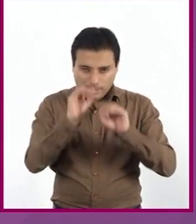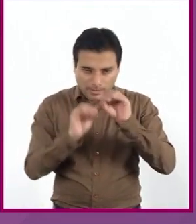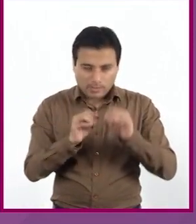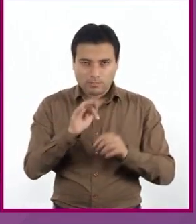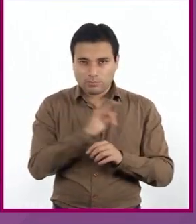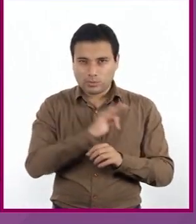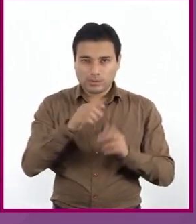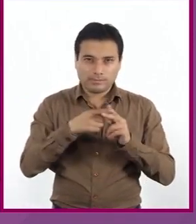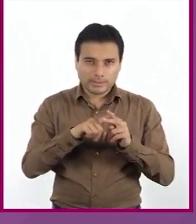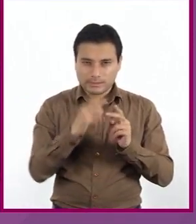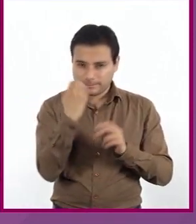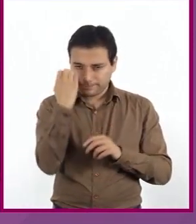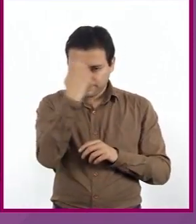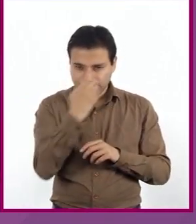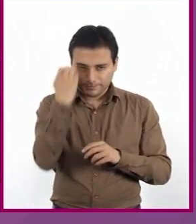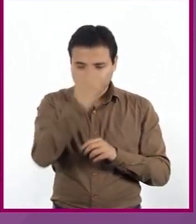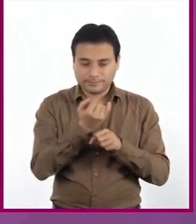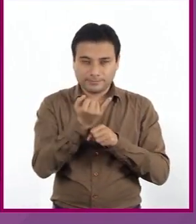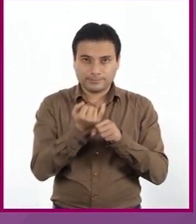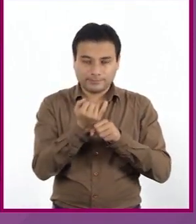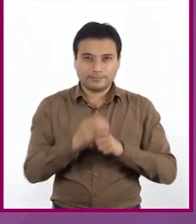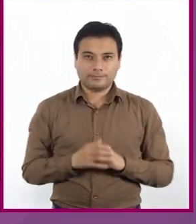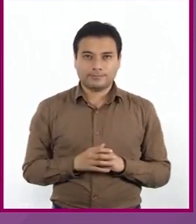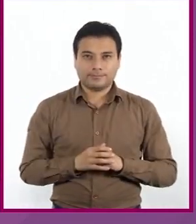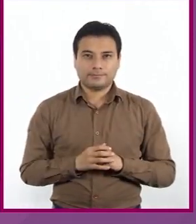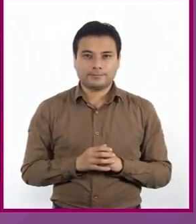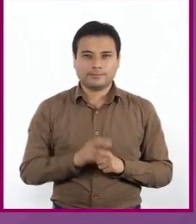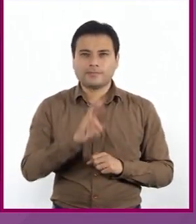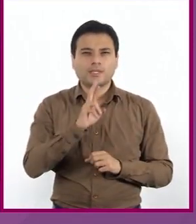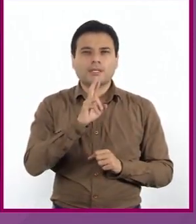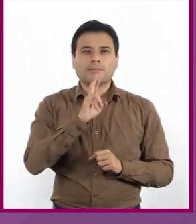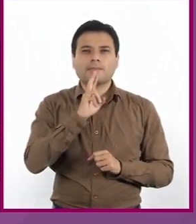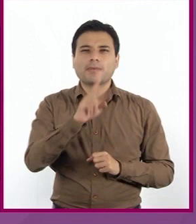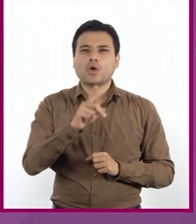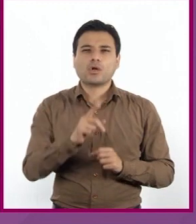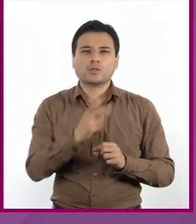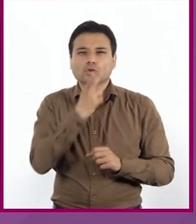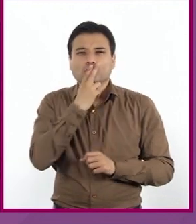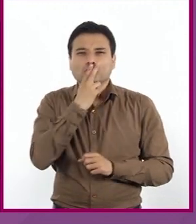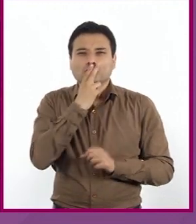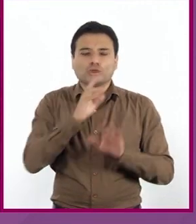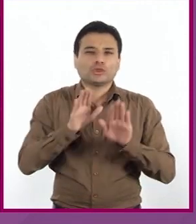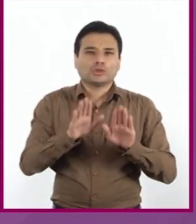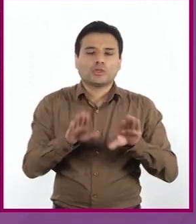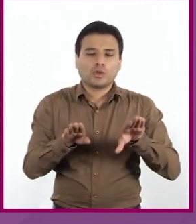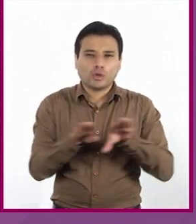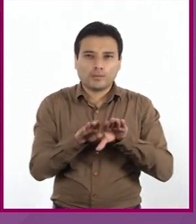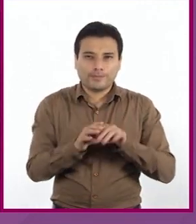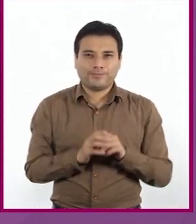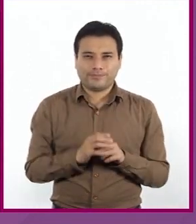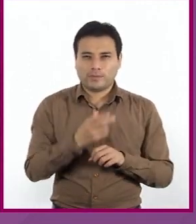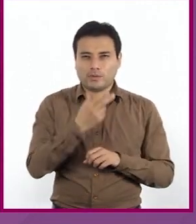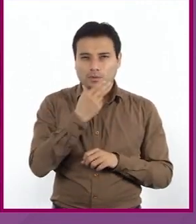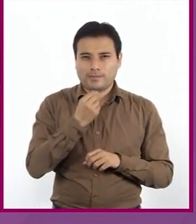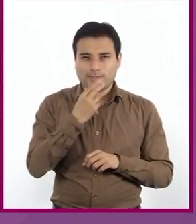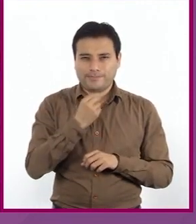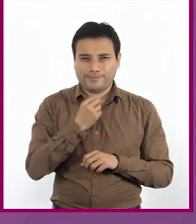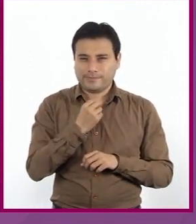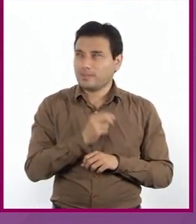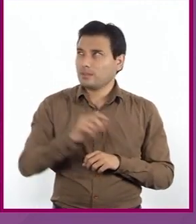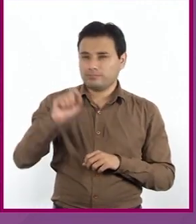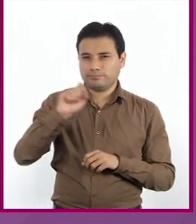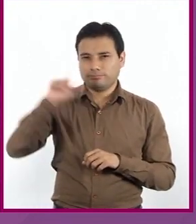trabajar en eso. Para la mejor conservación in situ de estos monumentos, el restaurador Gilberto Buitrago